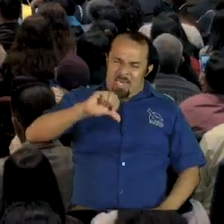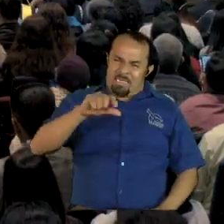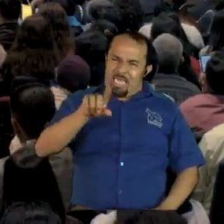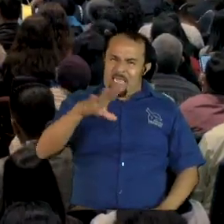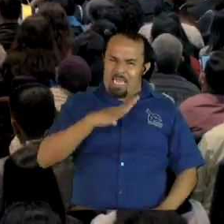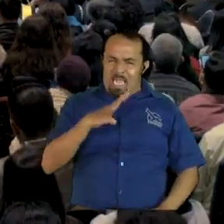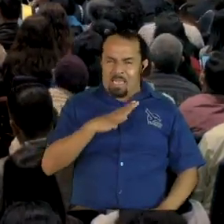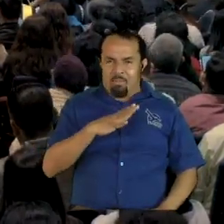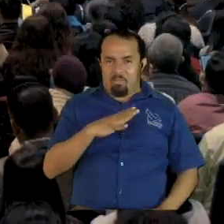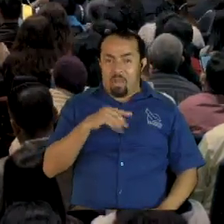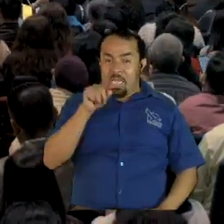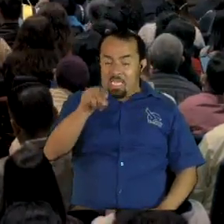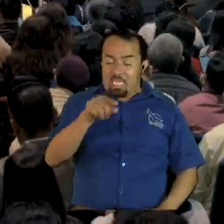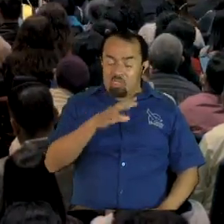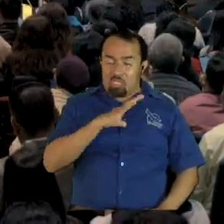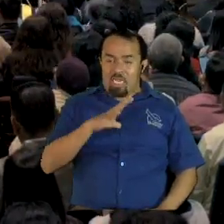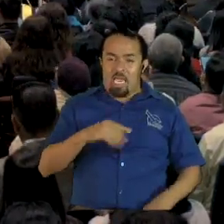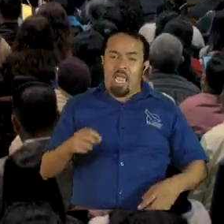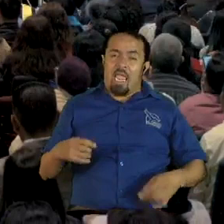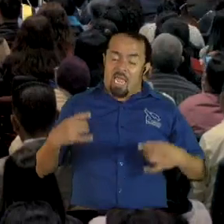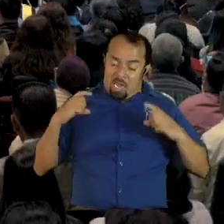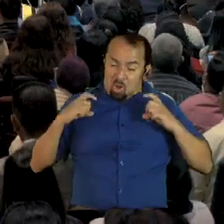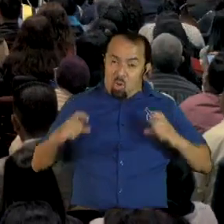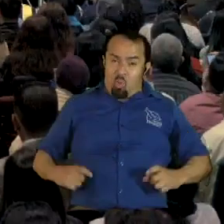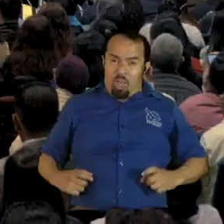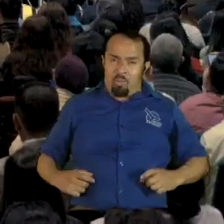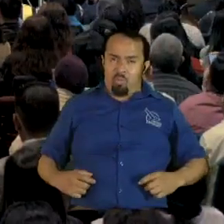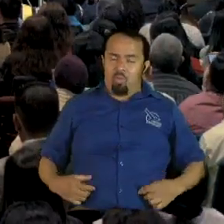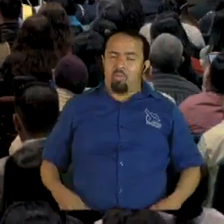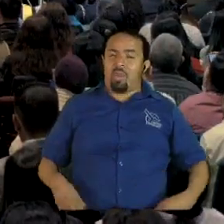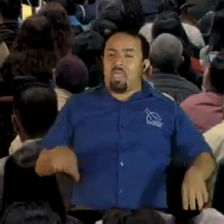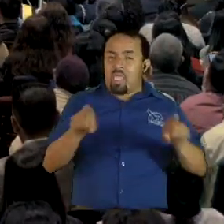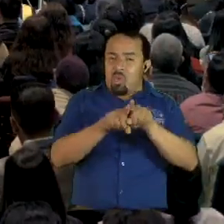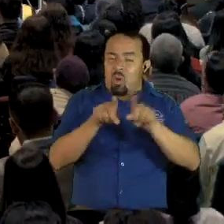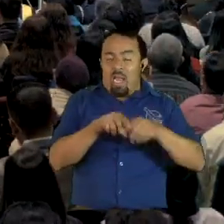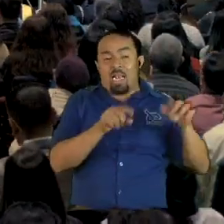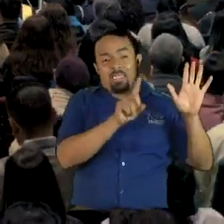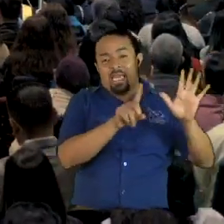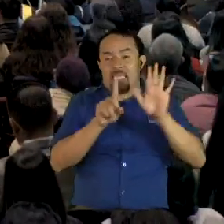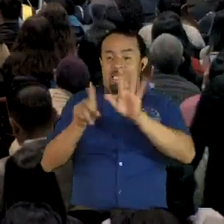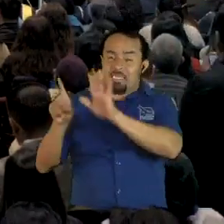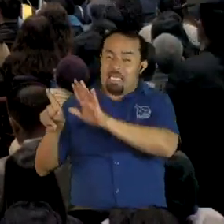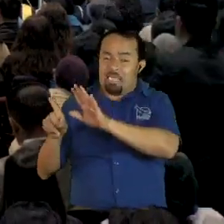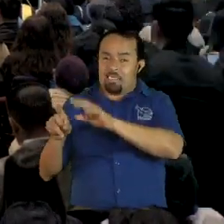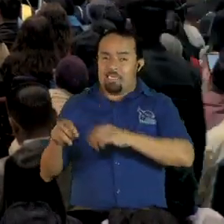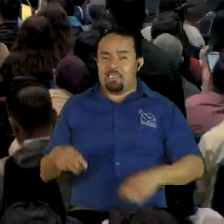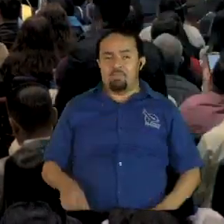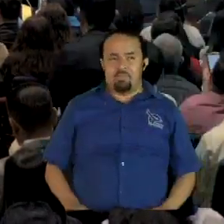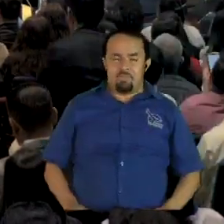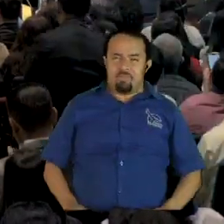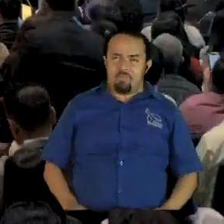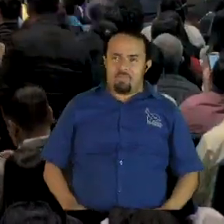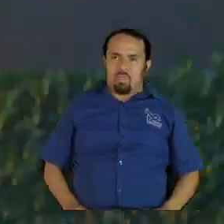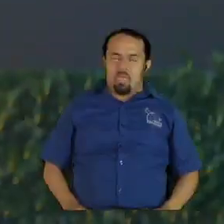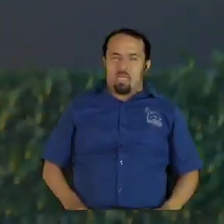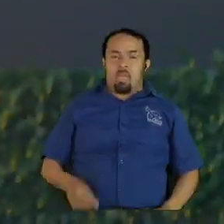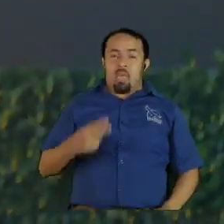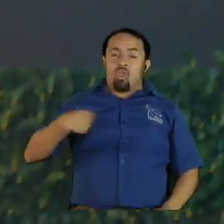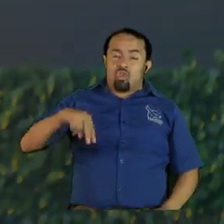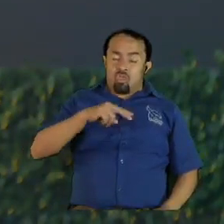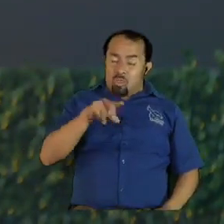Y eso vendría a ser en el cuerpo el 666 de la marca del anticristo. Pero como usted, lo que tenemos que marcarlo es con una